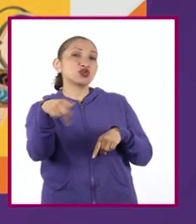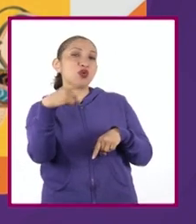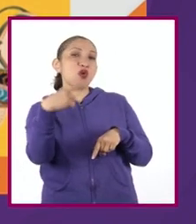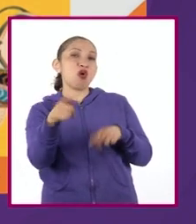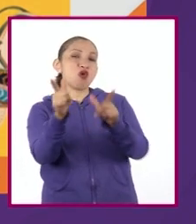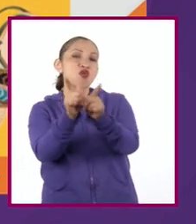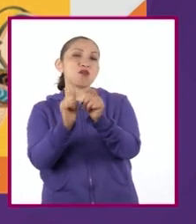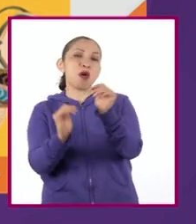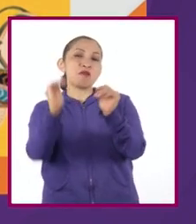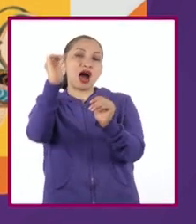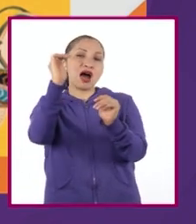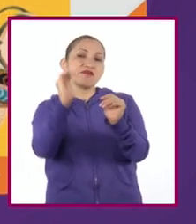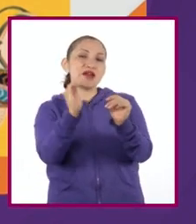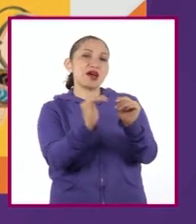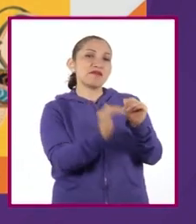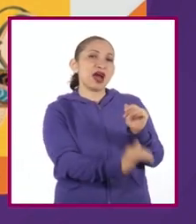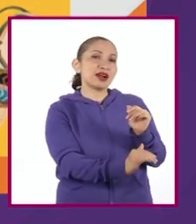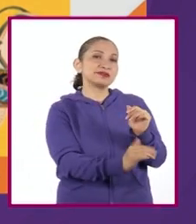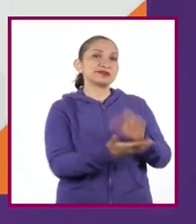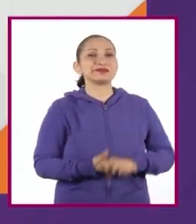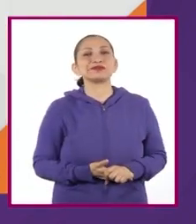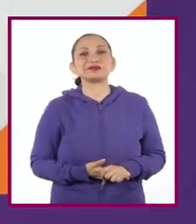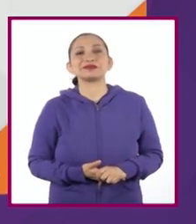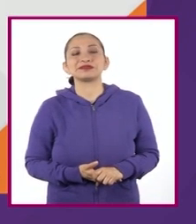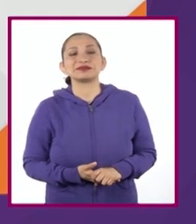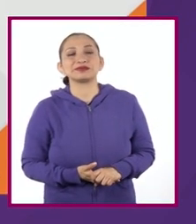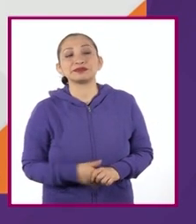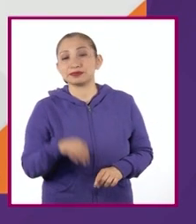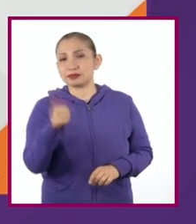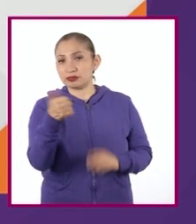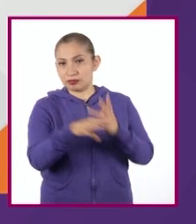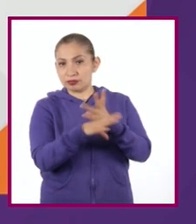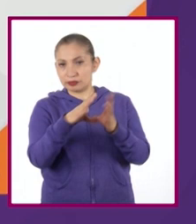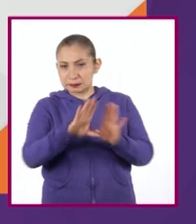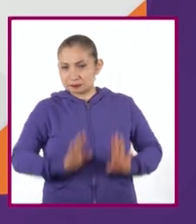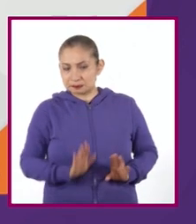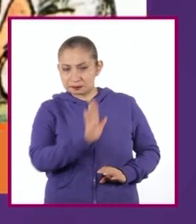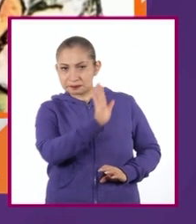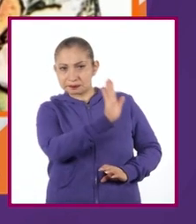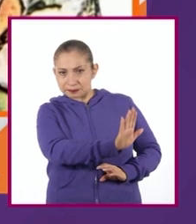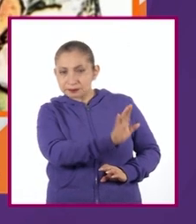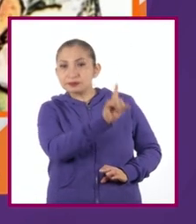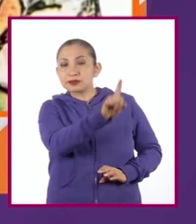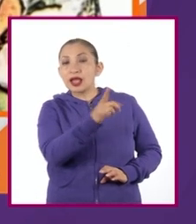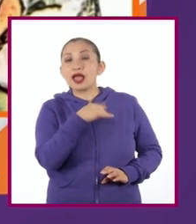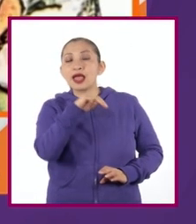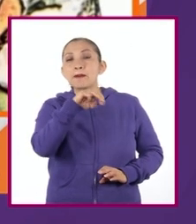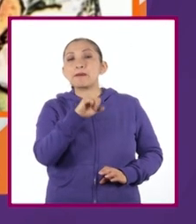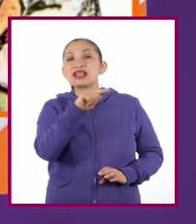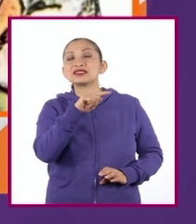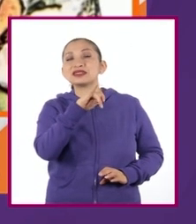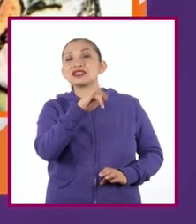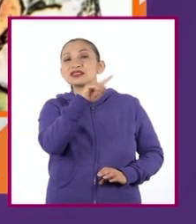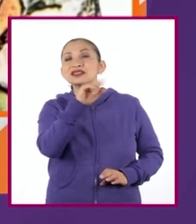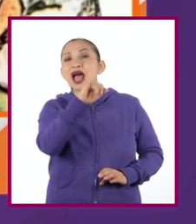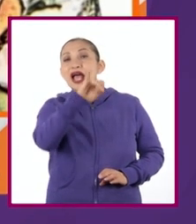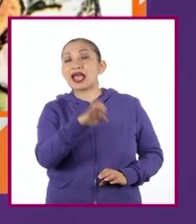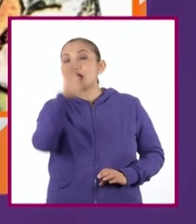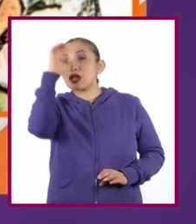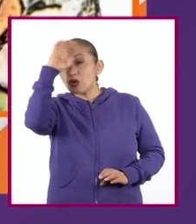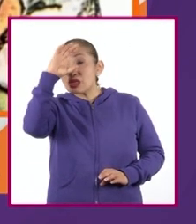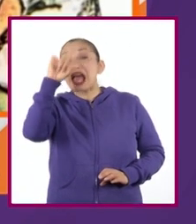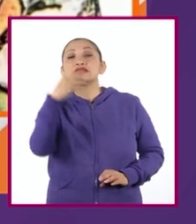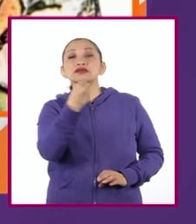al grupo social que las portaba. Otro elemento característico del mestizaje cultural es